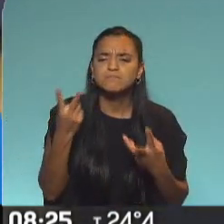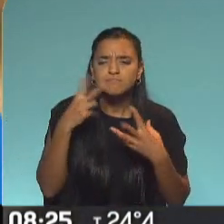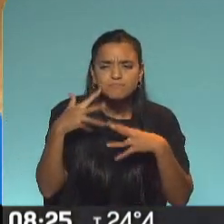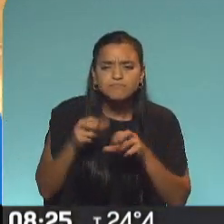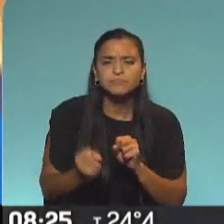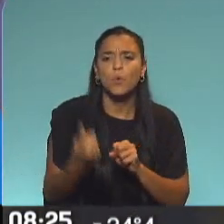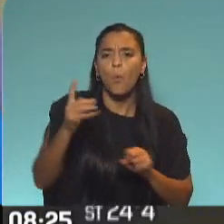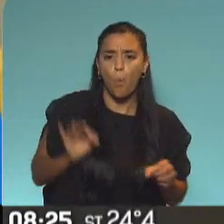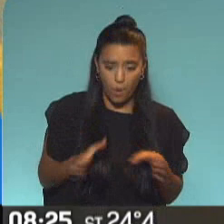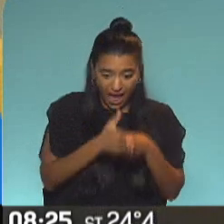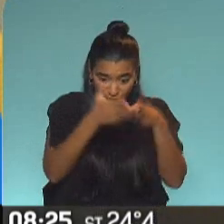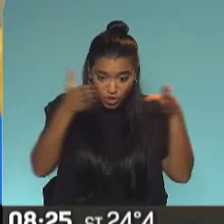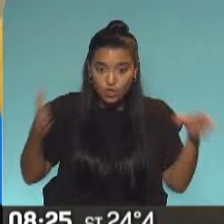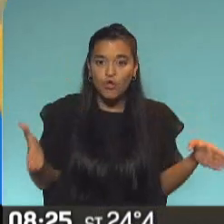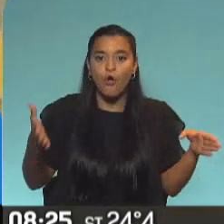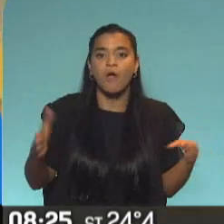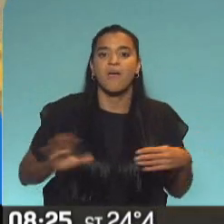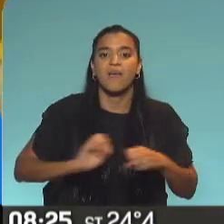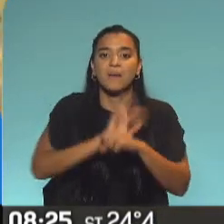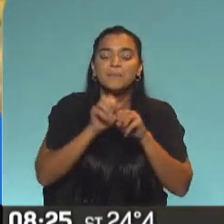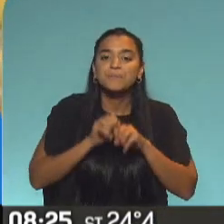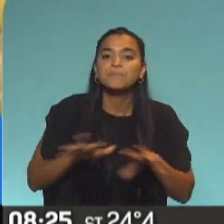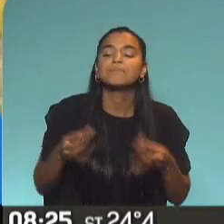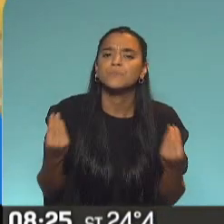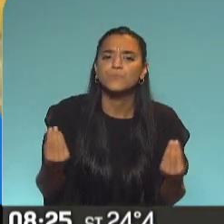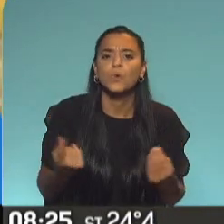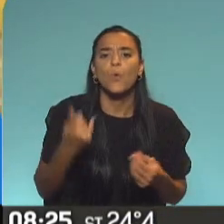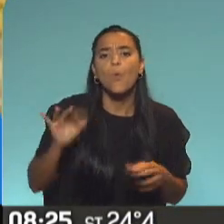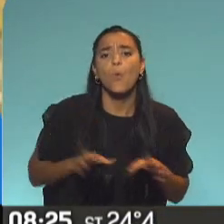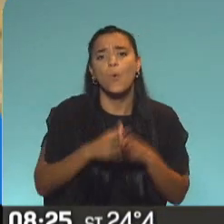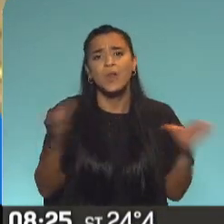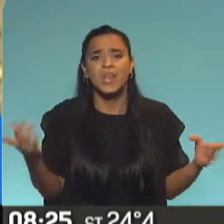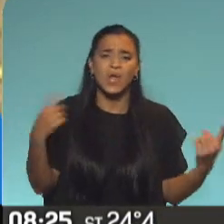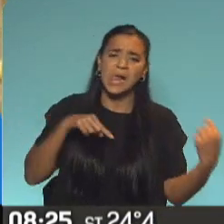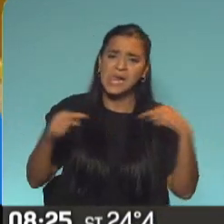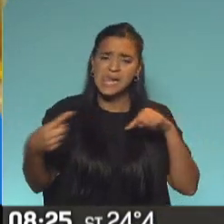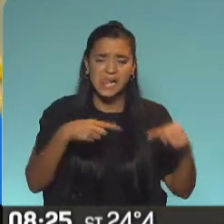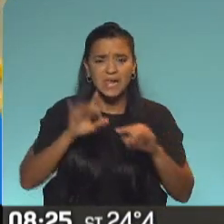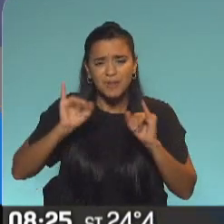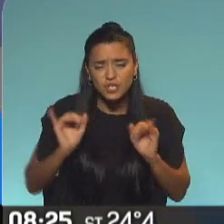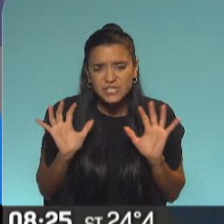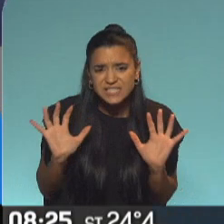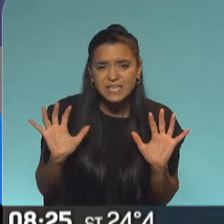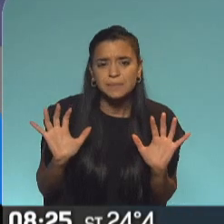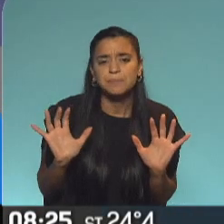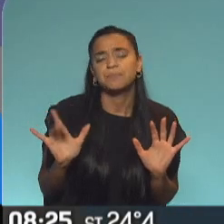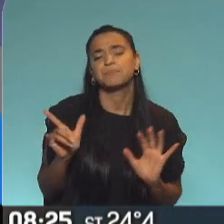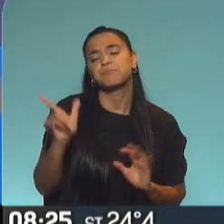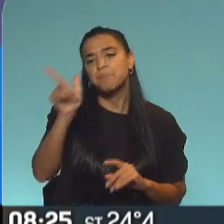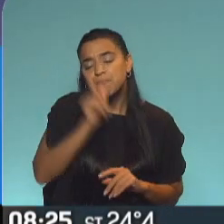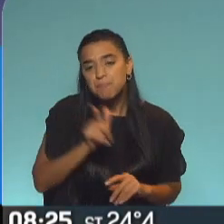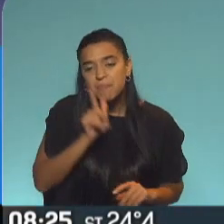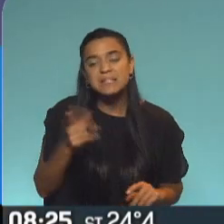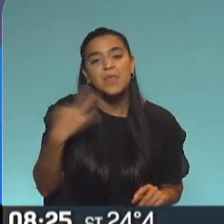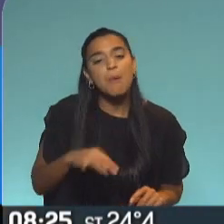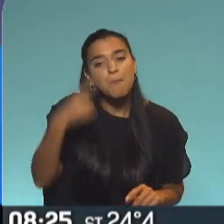a un año de transitar esta enfermedad? Bueno, fue un año de idas y vueltas, y creo que sí, tenemos que pensar en